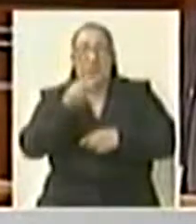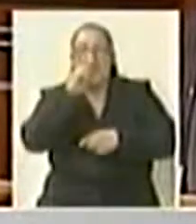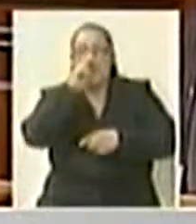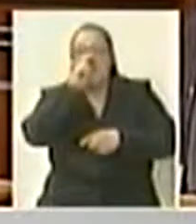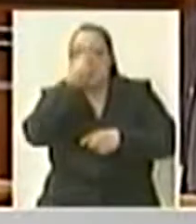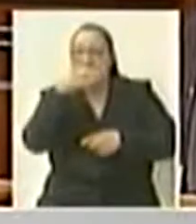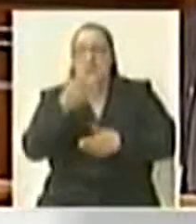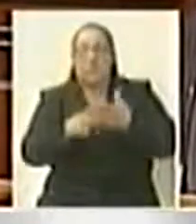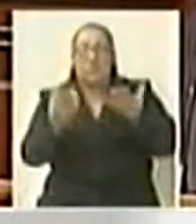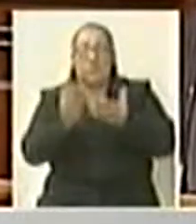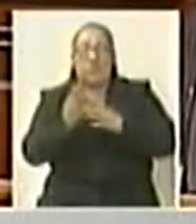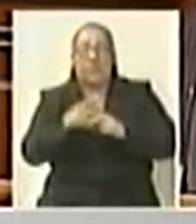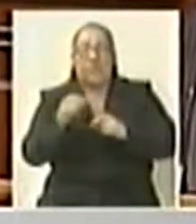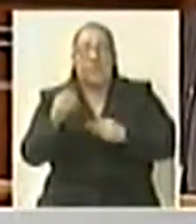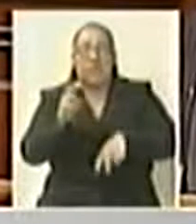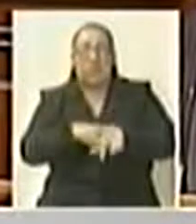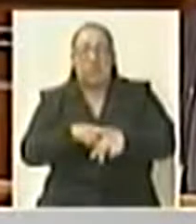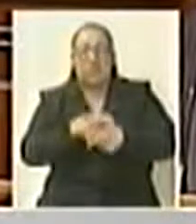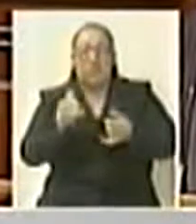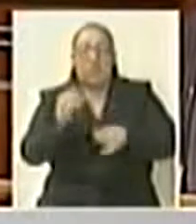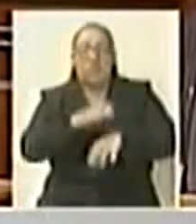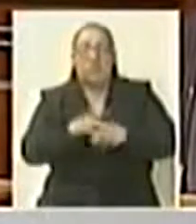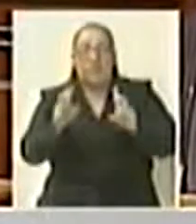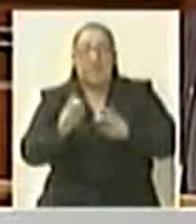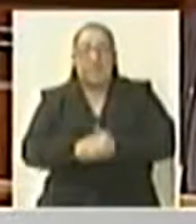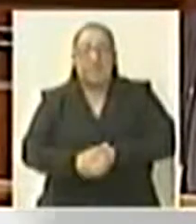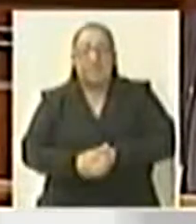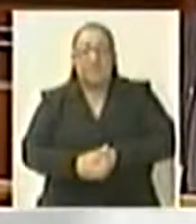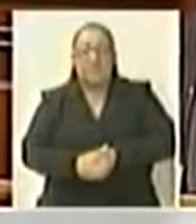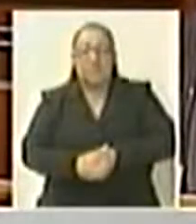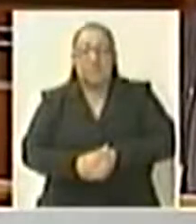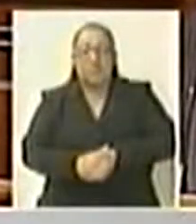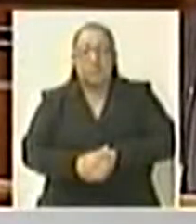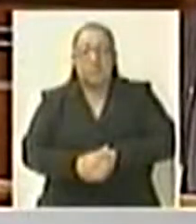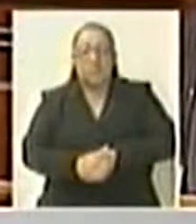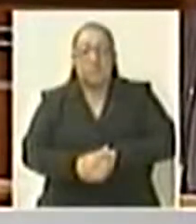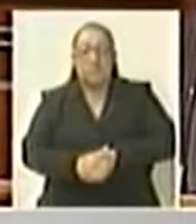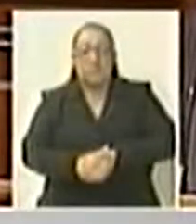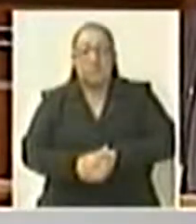que existe un estudio técnico actuarial sobre el tema, hecho por